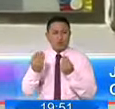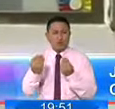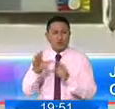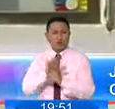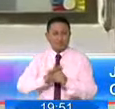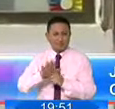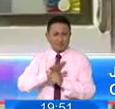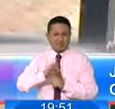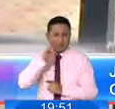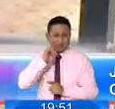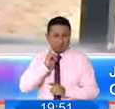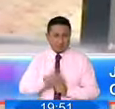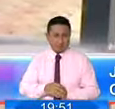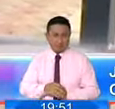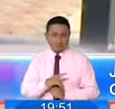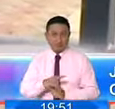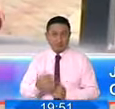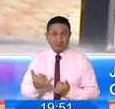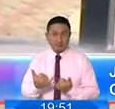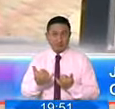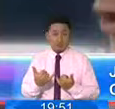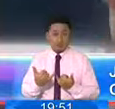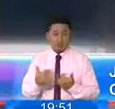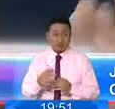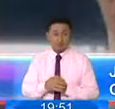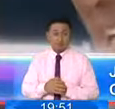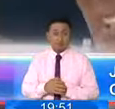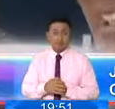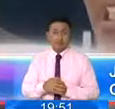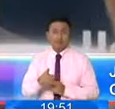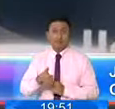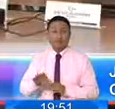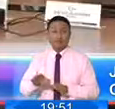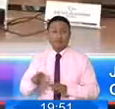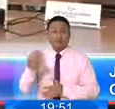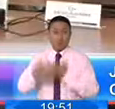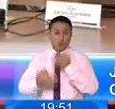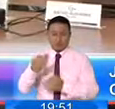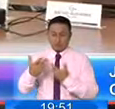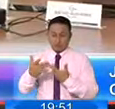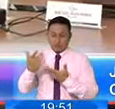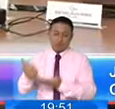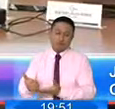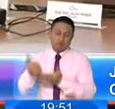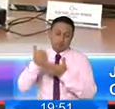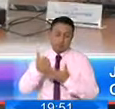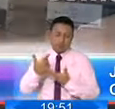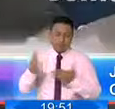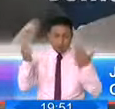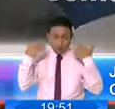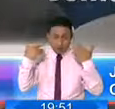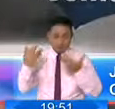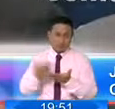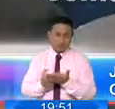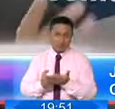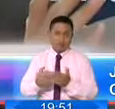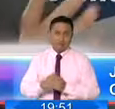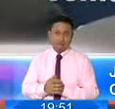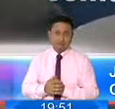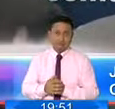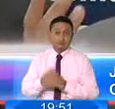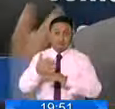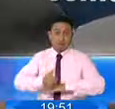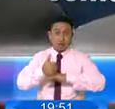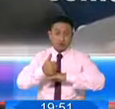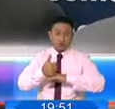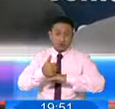abusos sexuales encuentran al menos un eco en la mesa de justicia que sesionó en Guayaquil. Como autoridades hay que